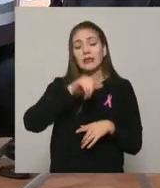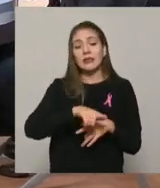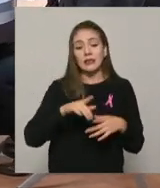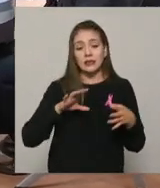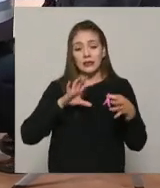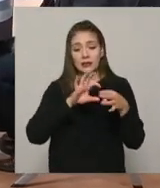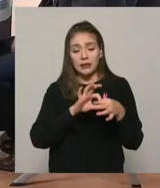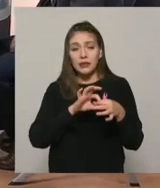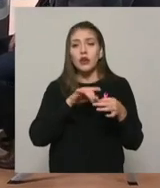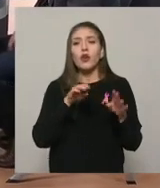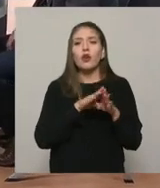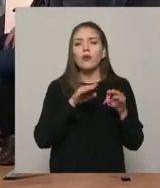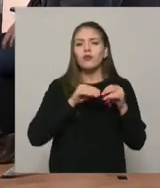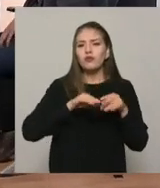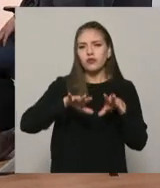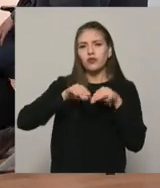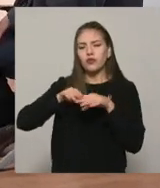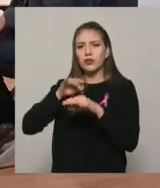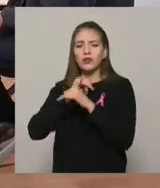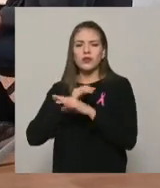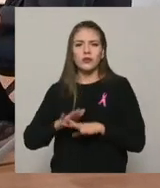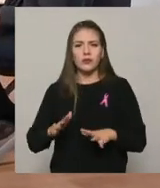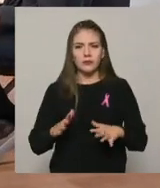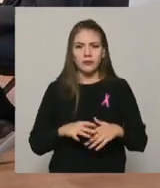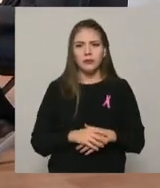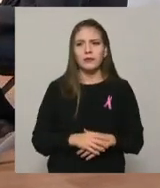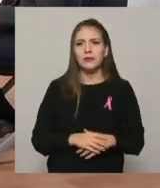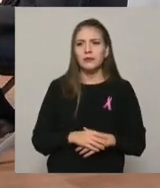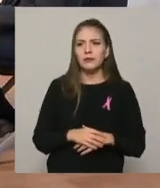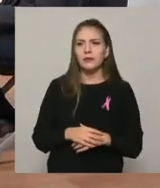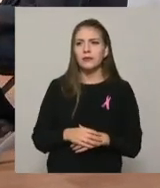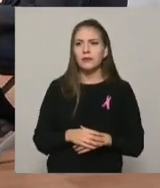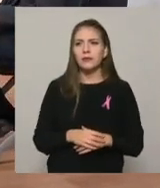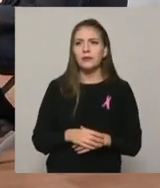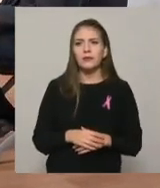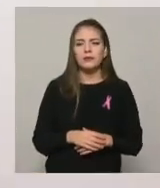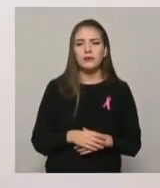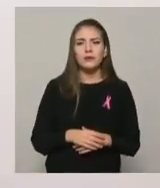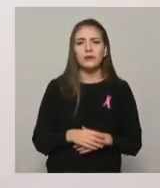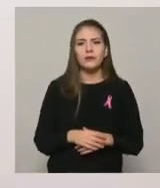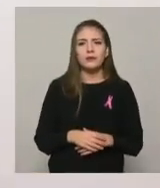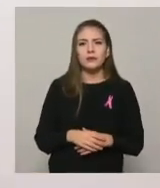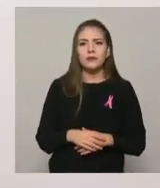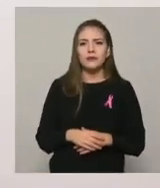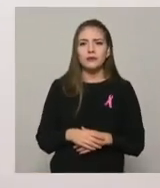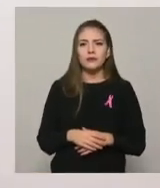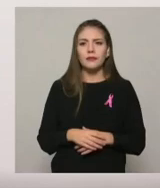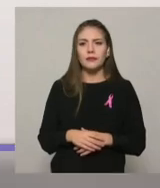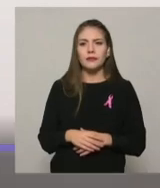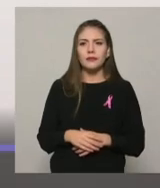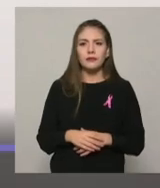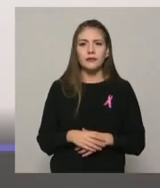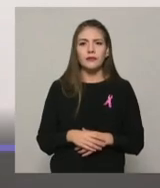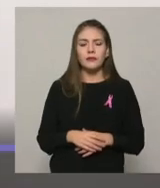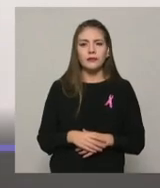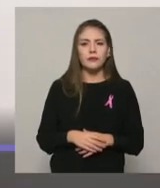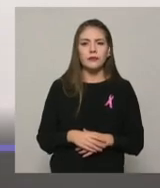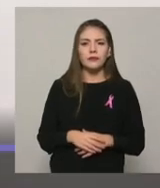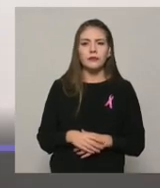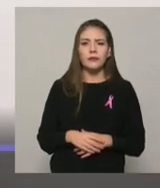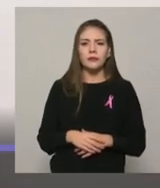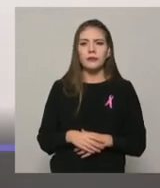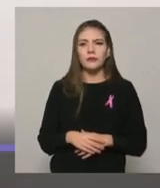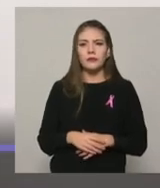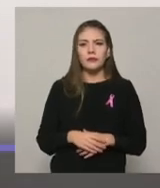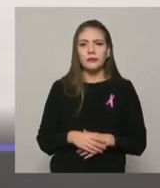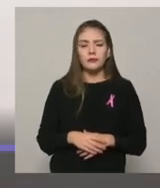ciencia. Pues me parece que también algo que